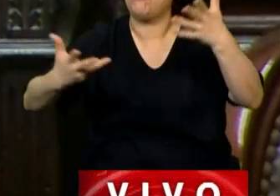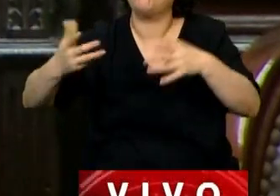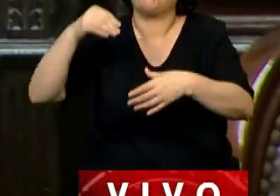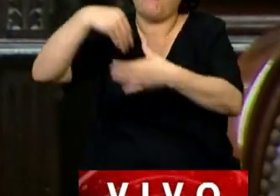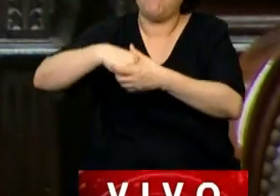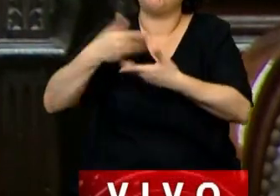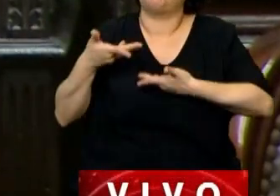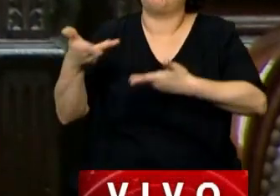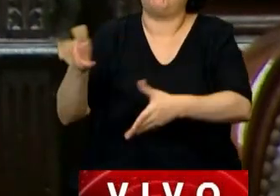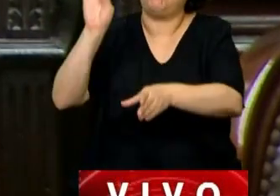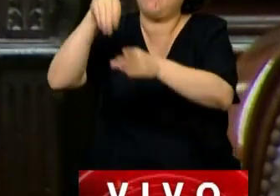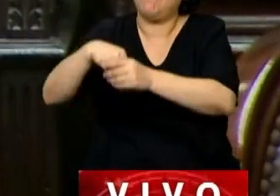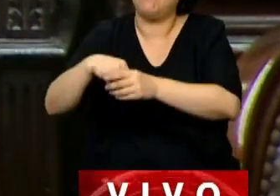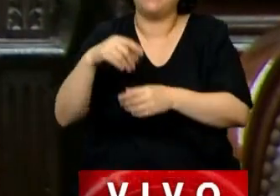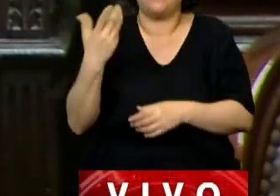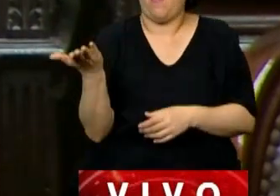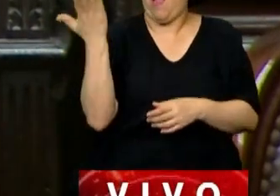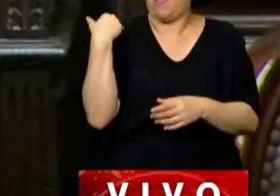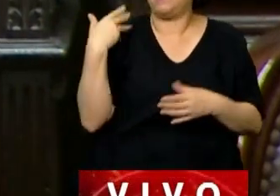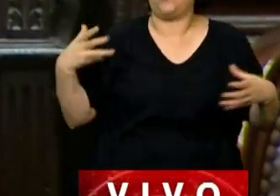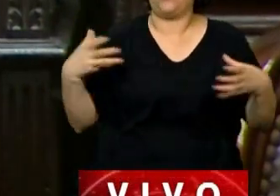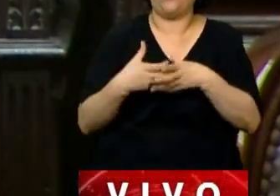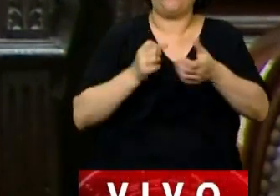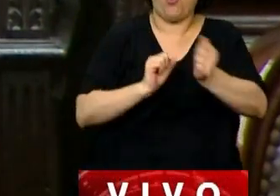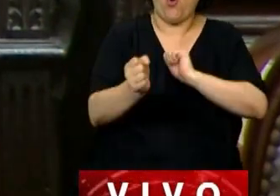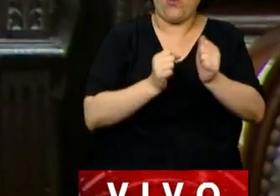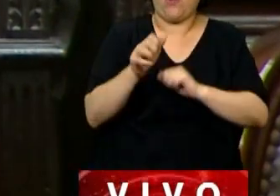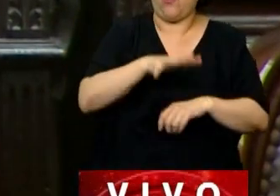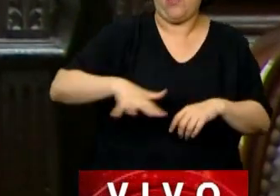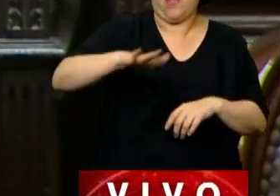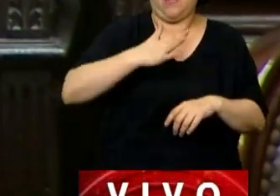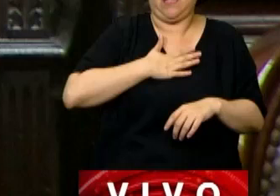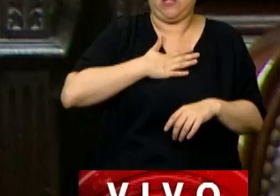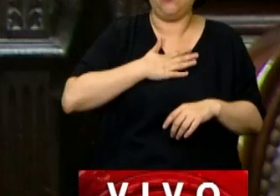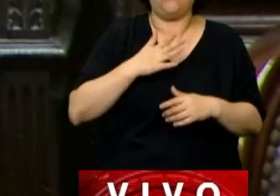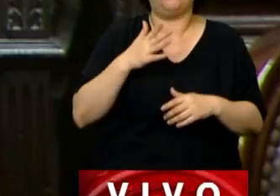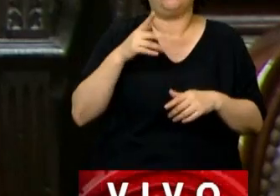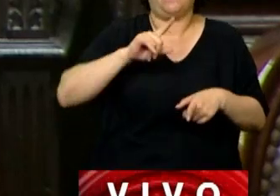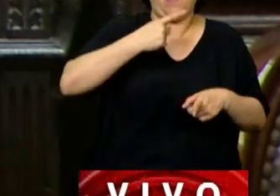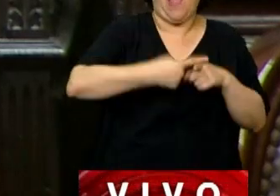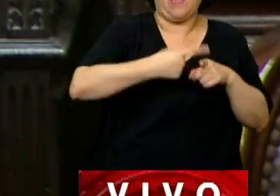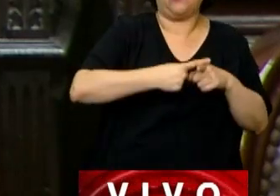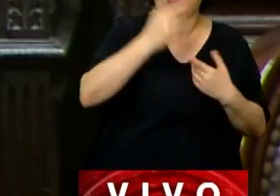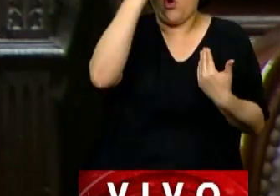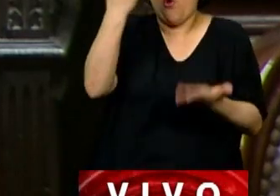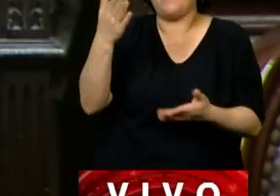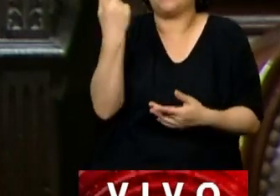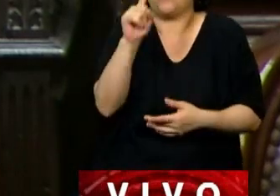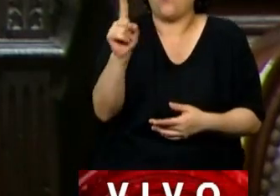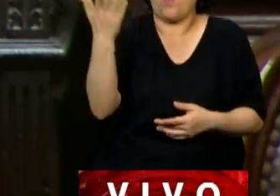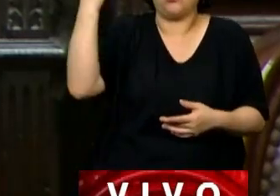Ayer tuve la posibilidad de acompañar al movimiento obrero de mi distrito en un acto homenaje a la primera visita de